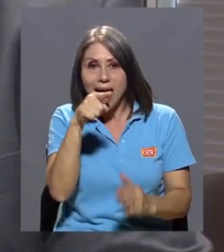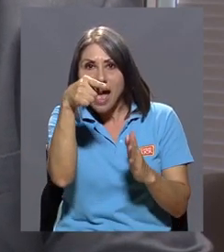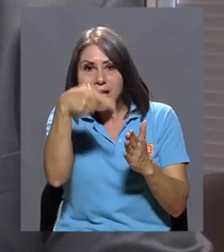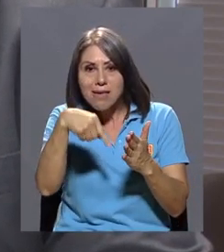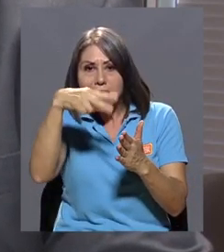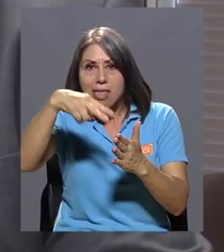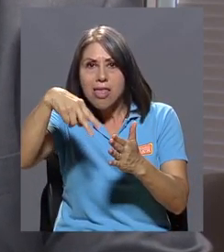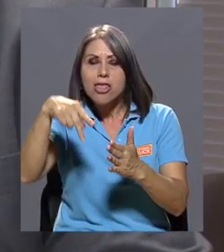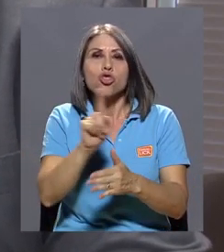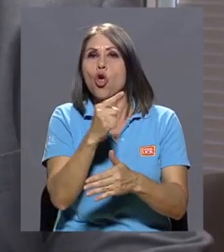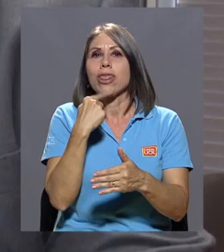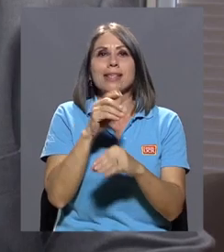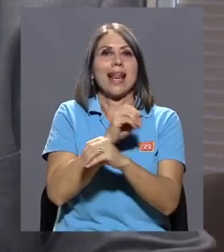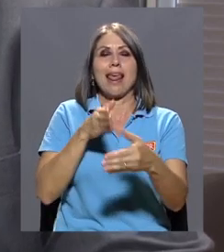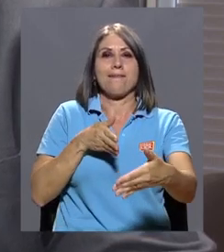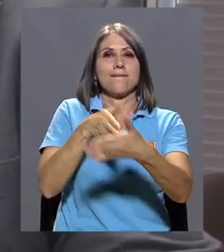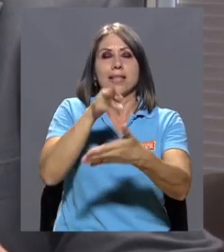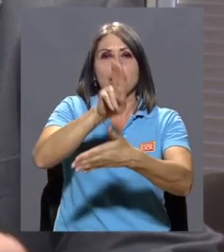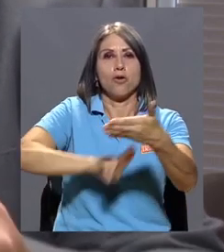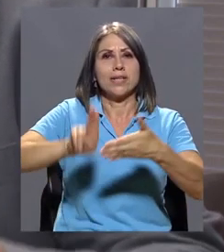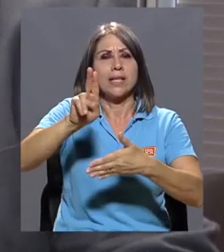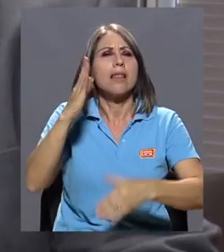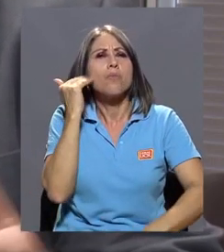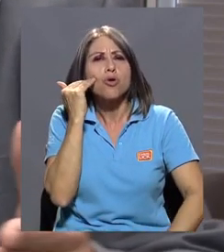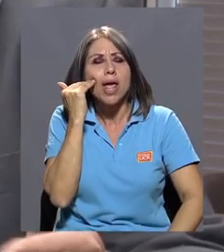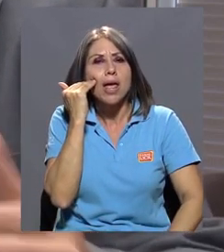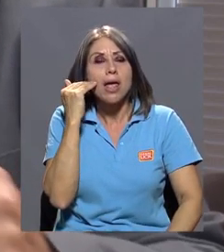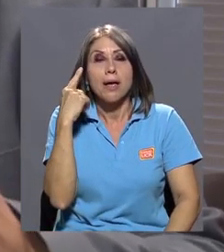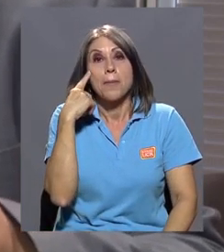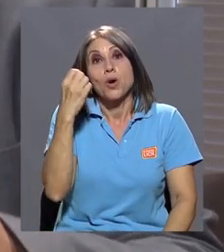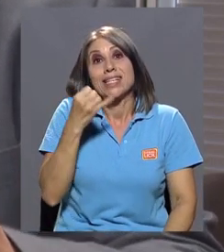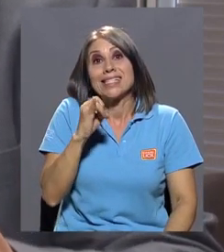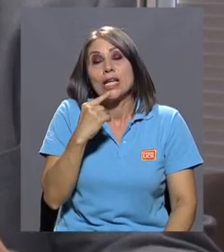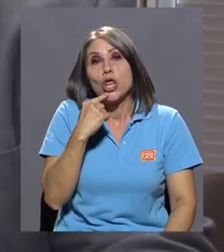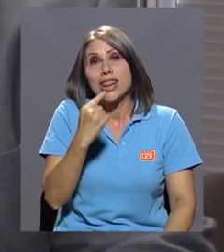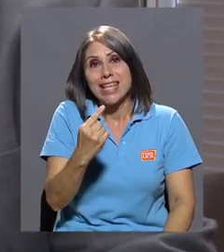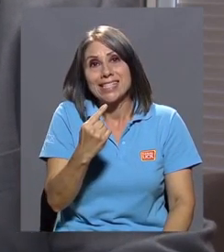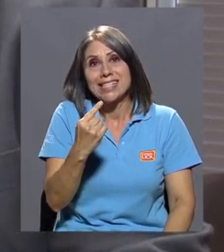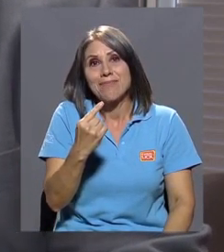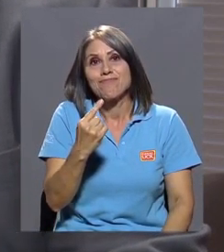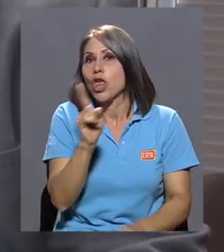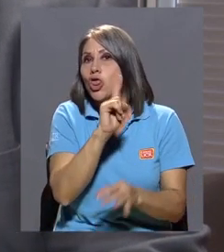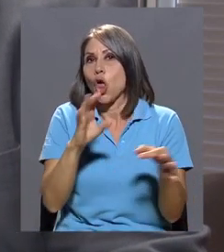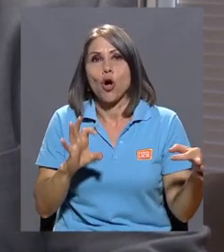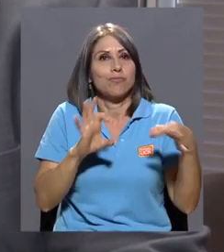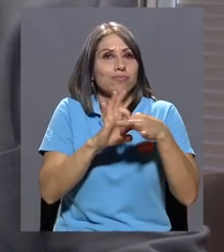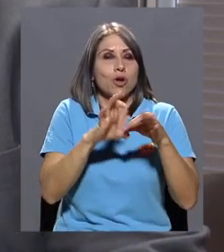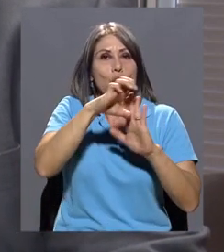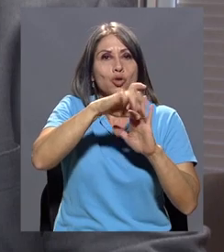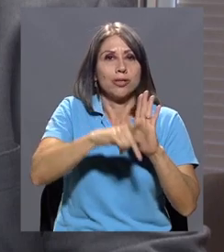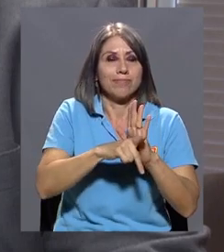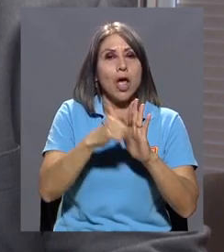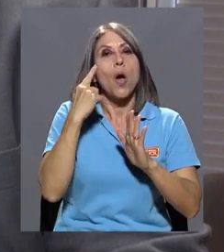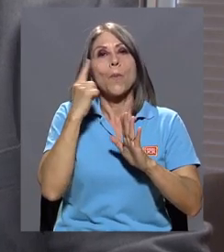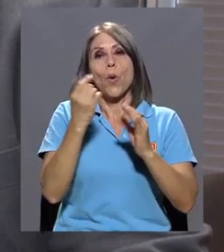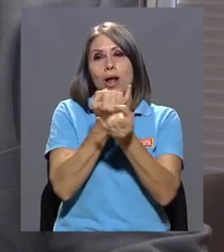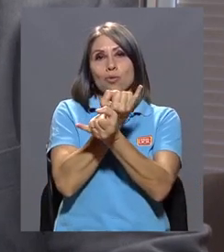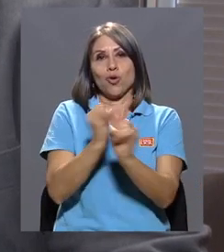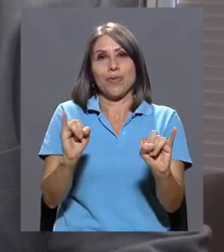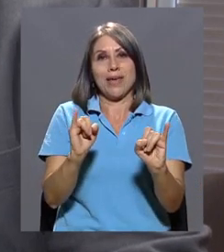en esos capítulos que afecta a la universidad porque no lo dice bueno por qué decirlo sería inconstitucional por un tema de autonomía